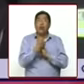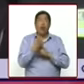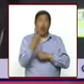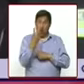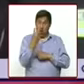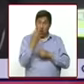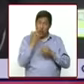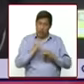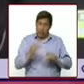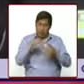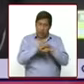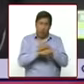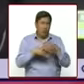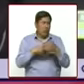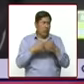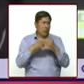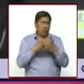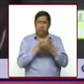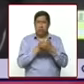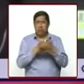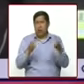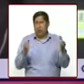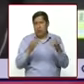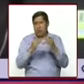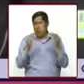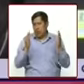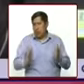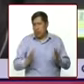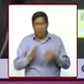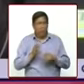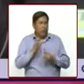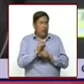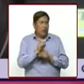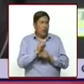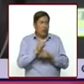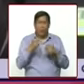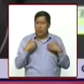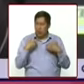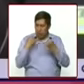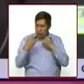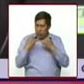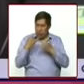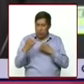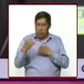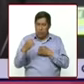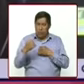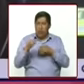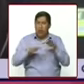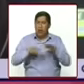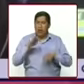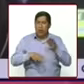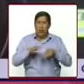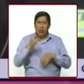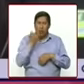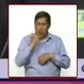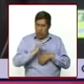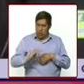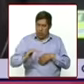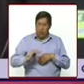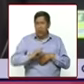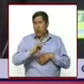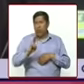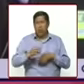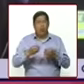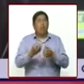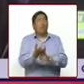niñas estaban en un domicilio, se ha podido ubicar las mismas, se tenía referencia de que probablemente estas niñas estaban siendo utilizadas